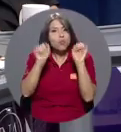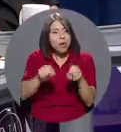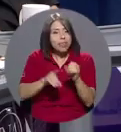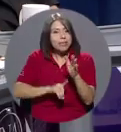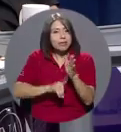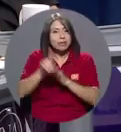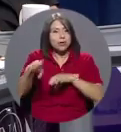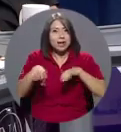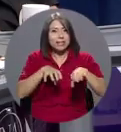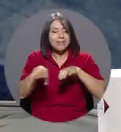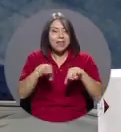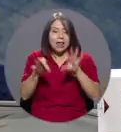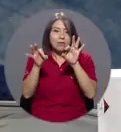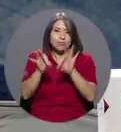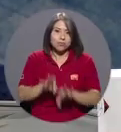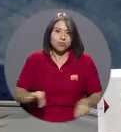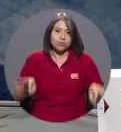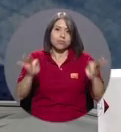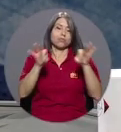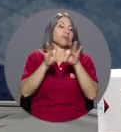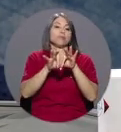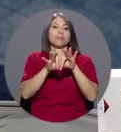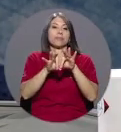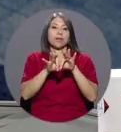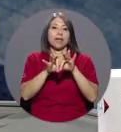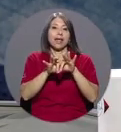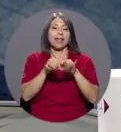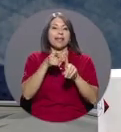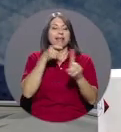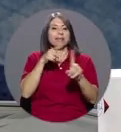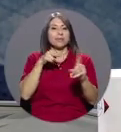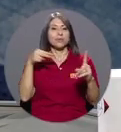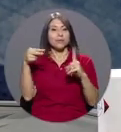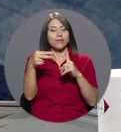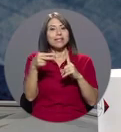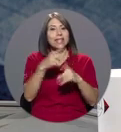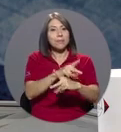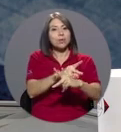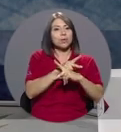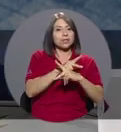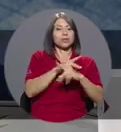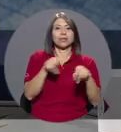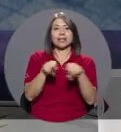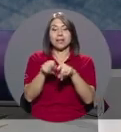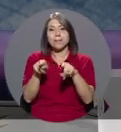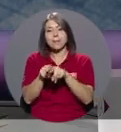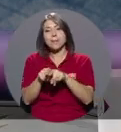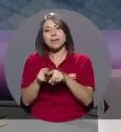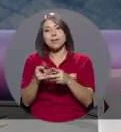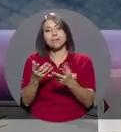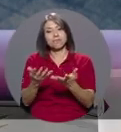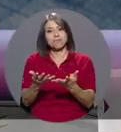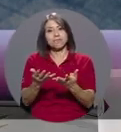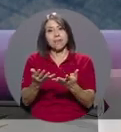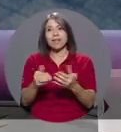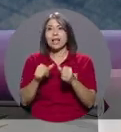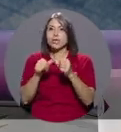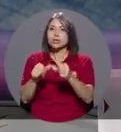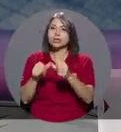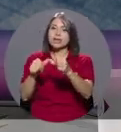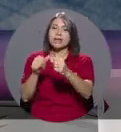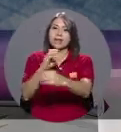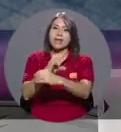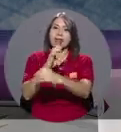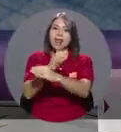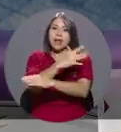desarrollar una actividad que tiene una gran importancia, tanto desde el punto de vista de la protección como de la